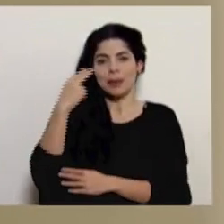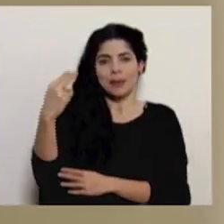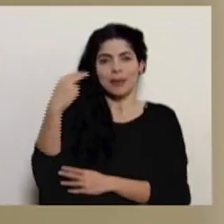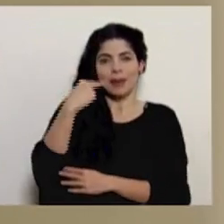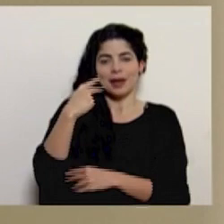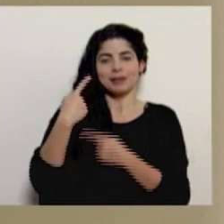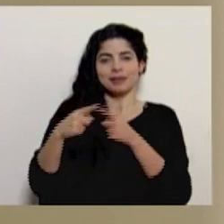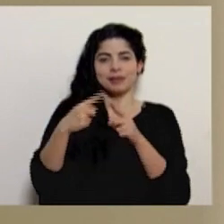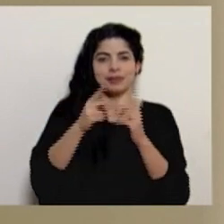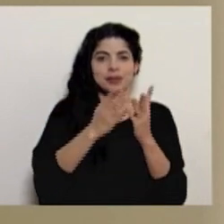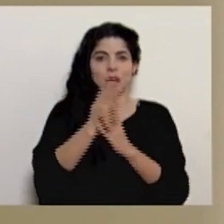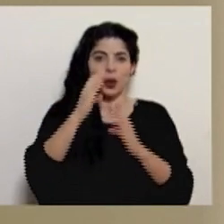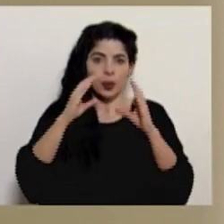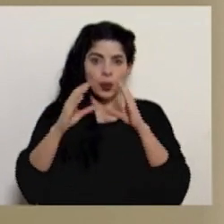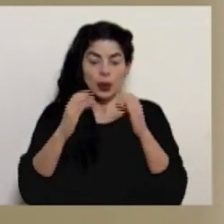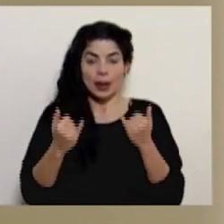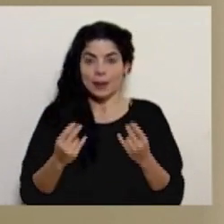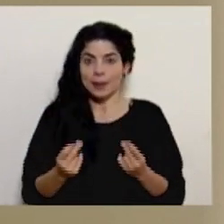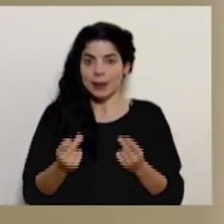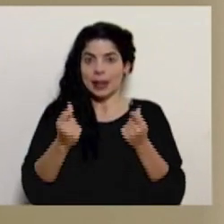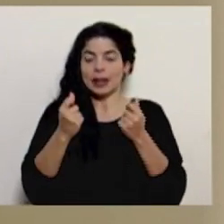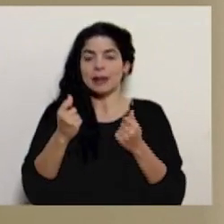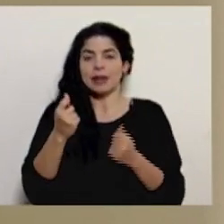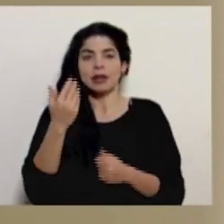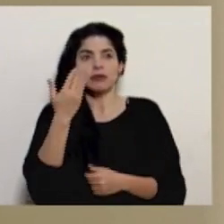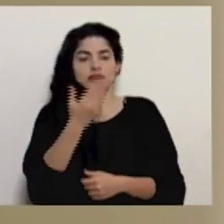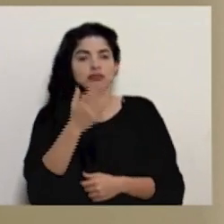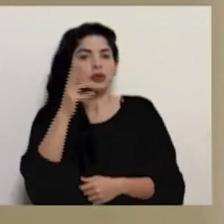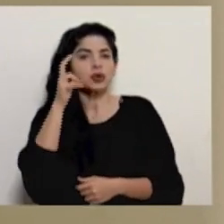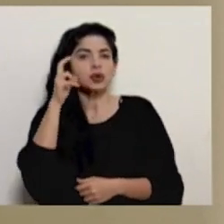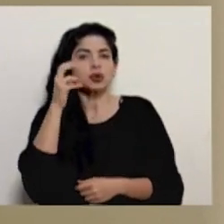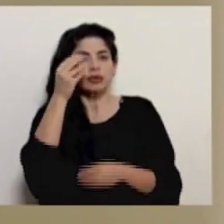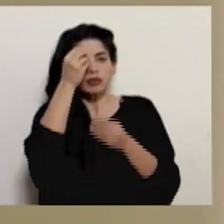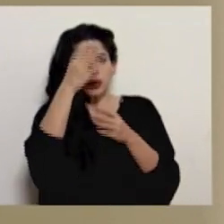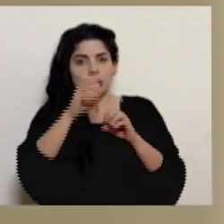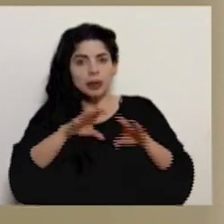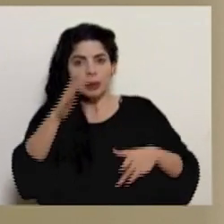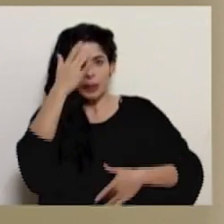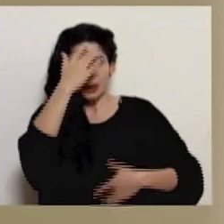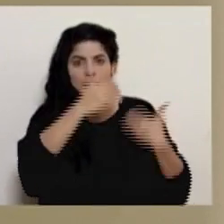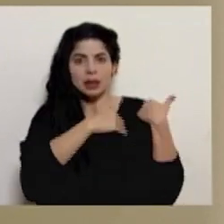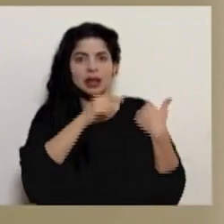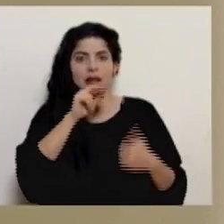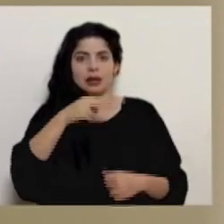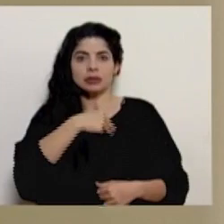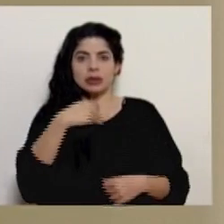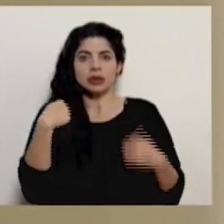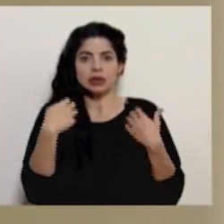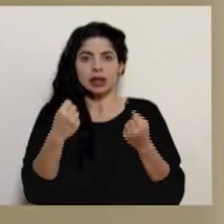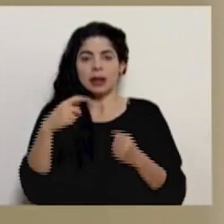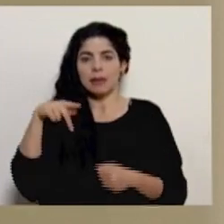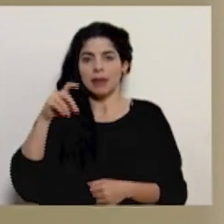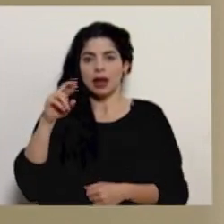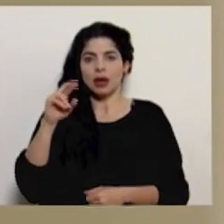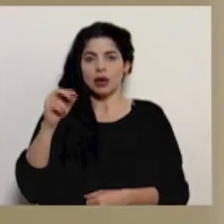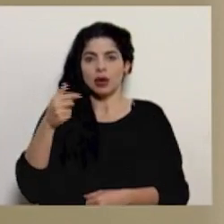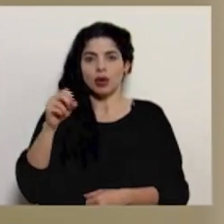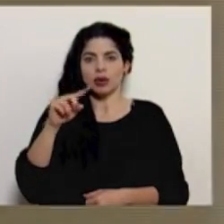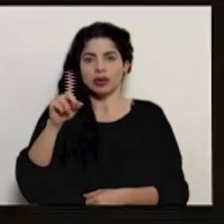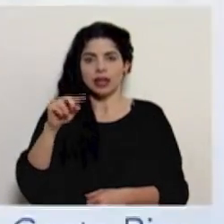de comunicación. De inmediato vamos a pasar a escuchar el reporte epidemiológico por parte del viceministro de Salud, Pedro